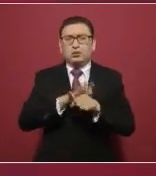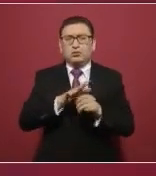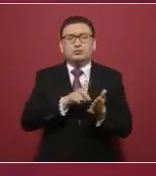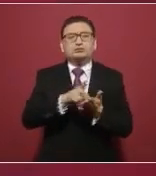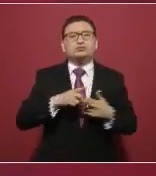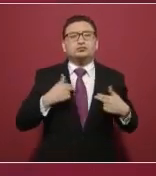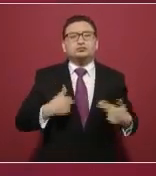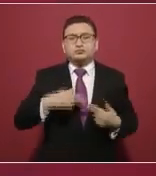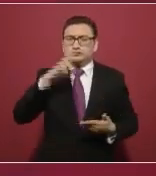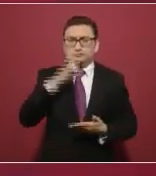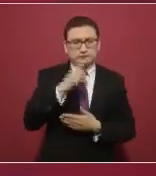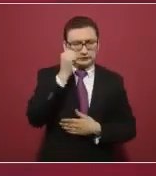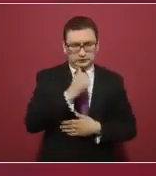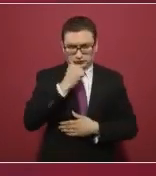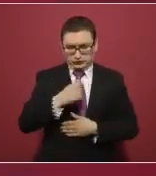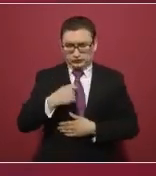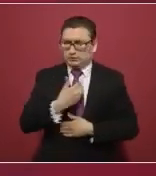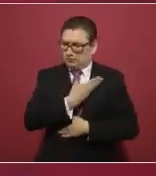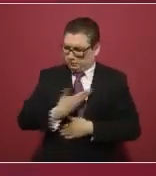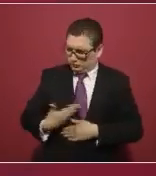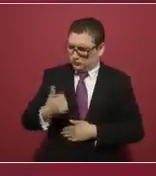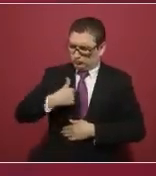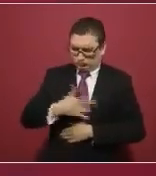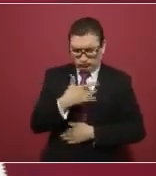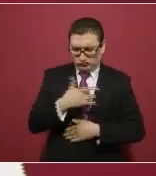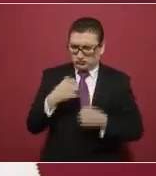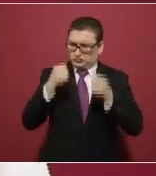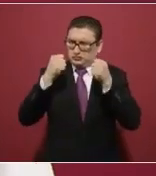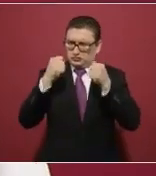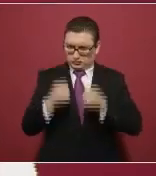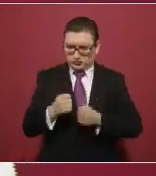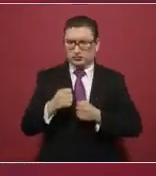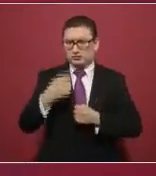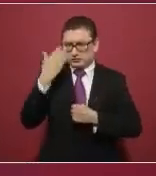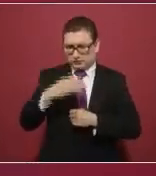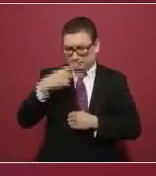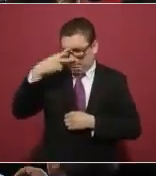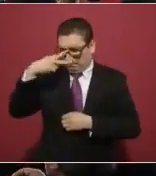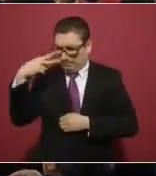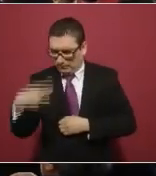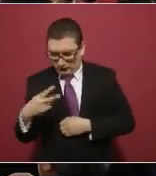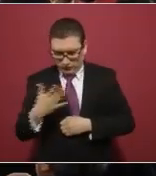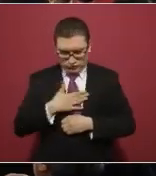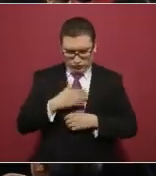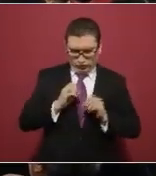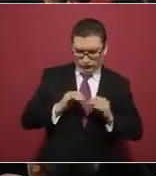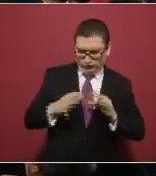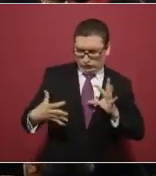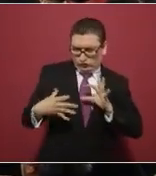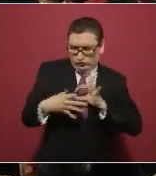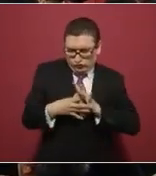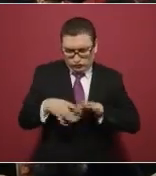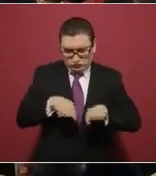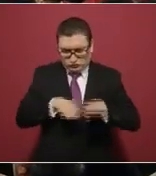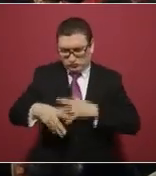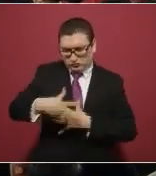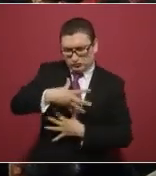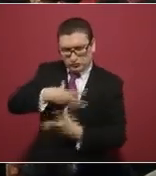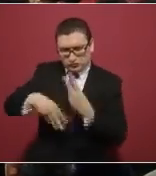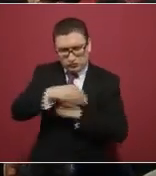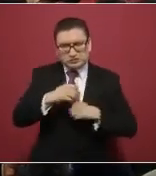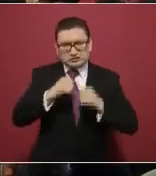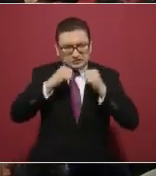Estoy convencida, presidente, que la colaboración entre el Estado mexicano y mi oficina tendrá sin duda, aportará a un